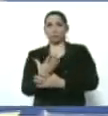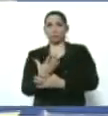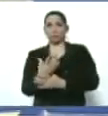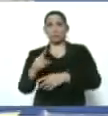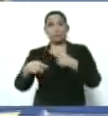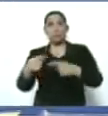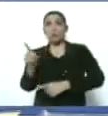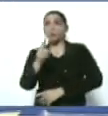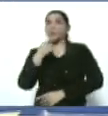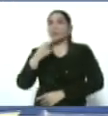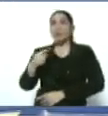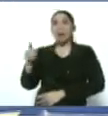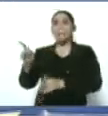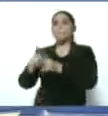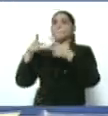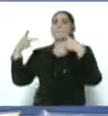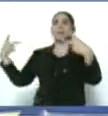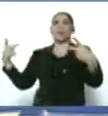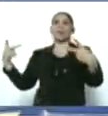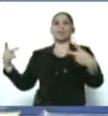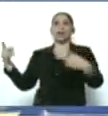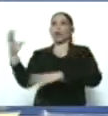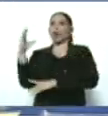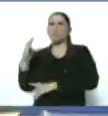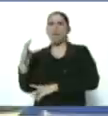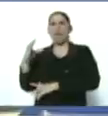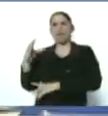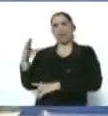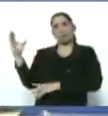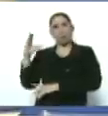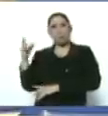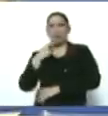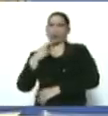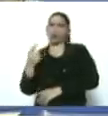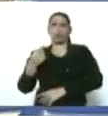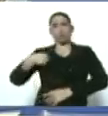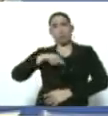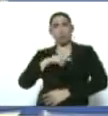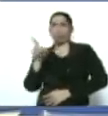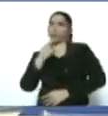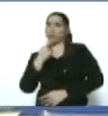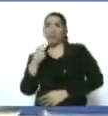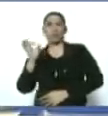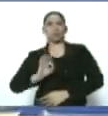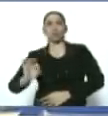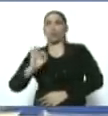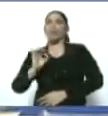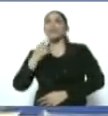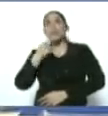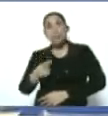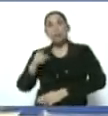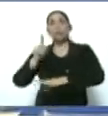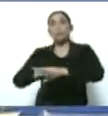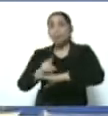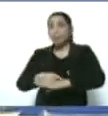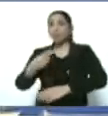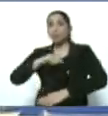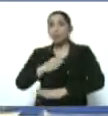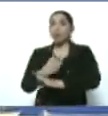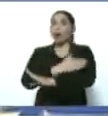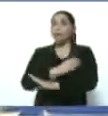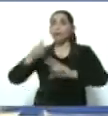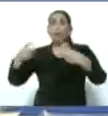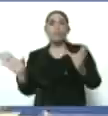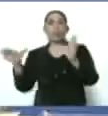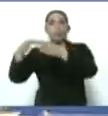Después no diga la prensa colombiana, la clase política colombiana, que no lo dijimos. Lo estamos diciendo con tiempo. Nuevos